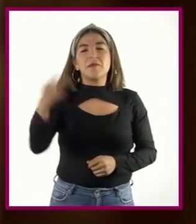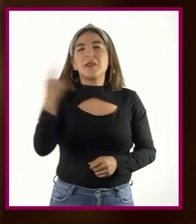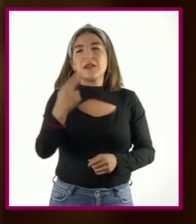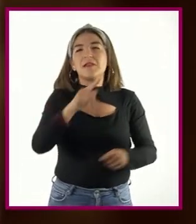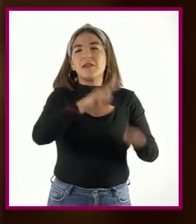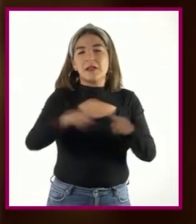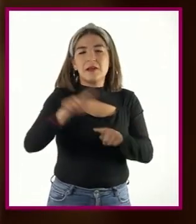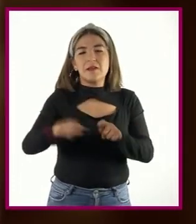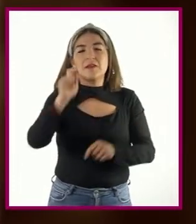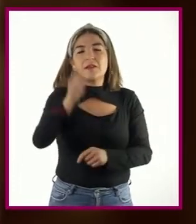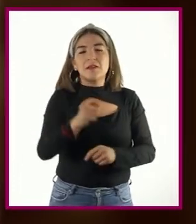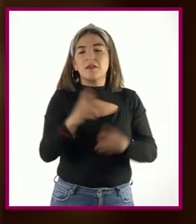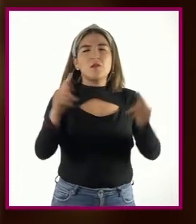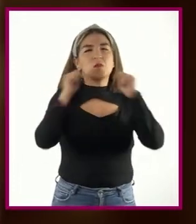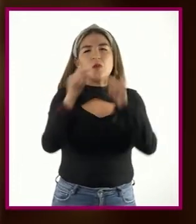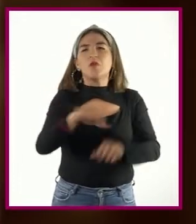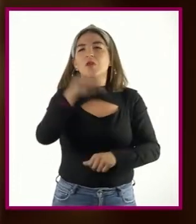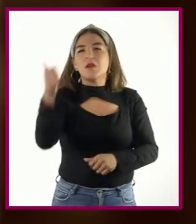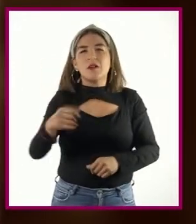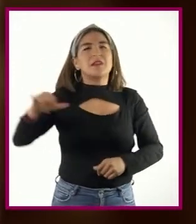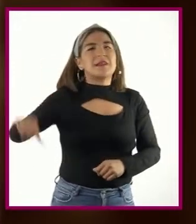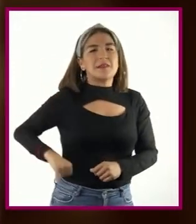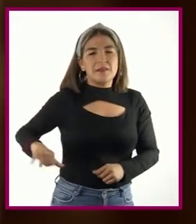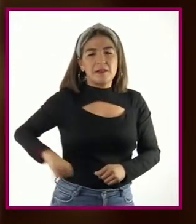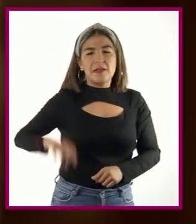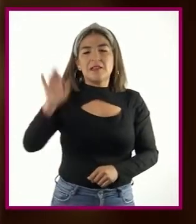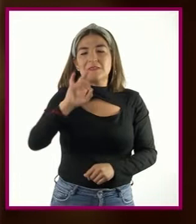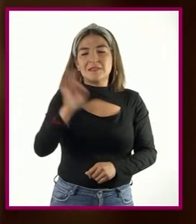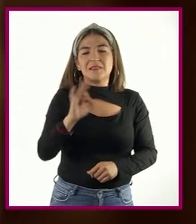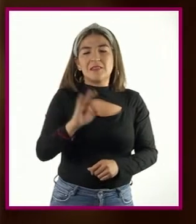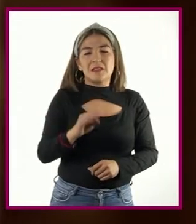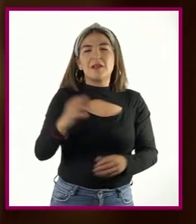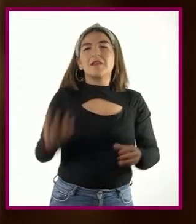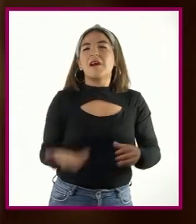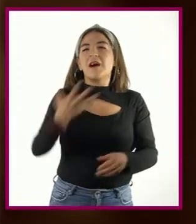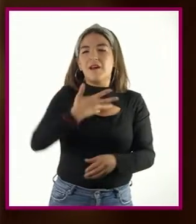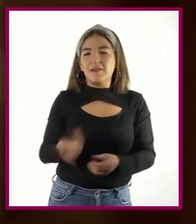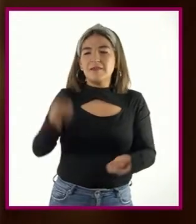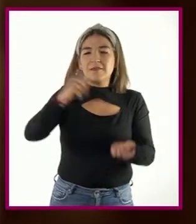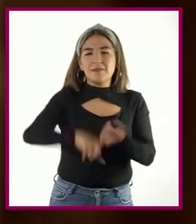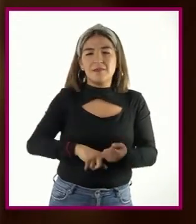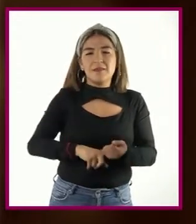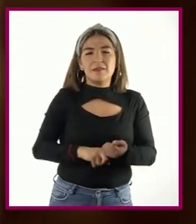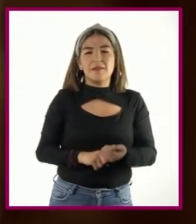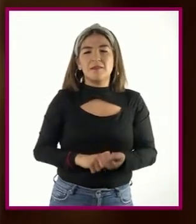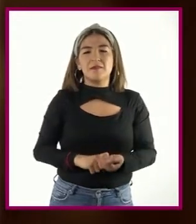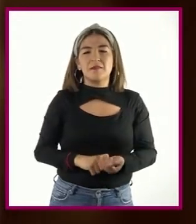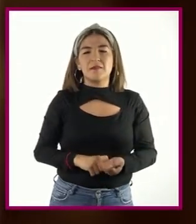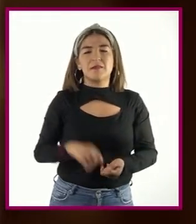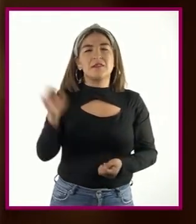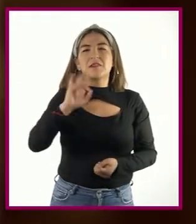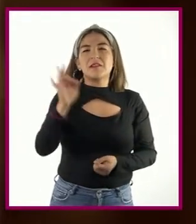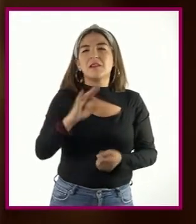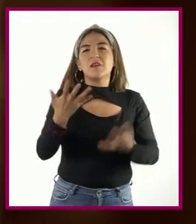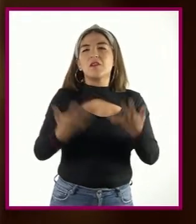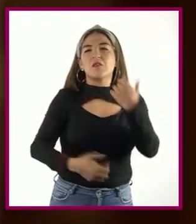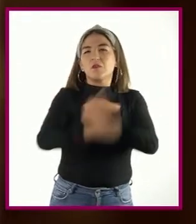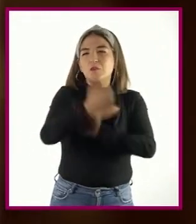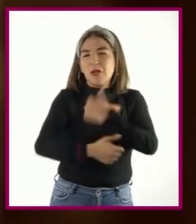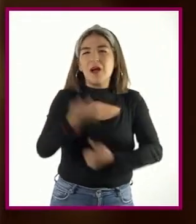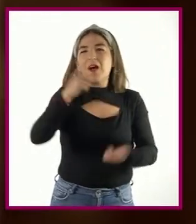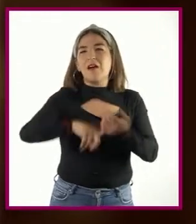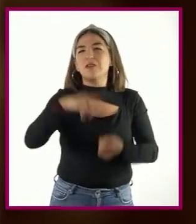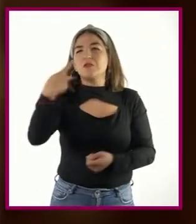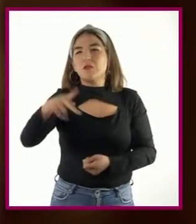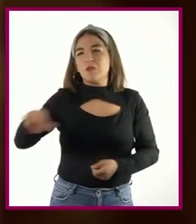requerimientos por encima de cualquier otro interés que se pudiera encontrar digamos, compitiendo con sus